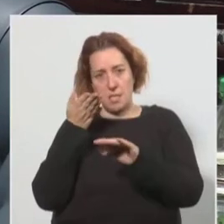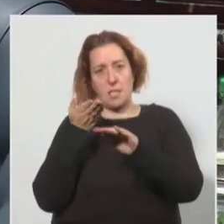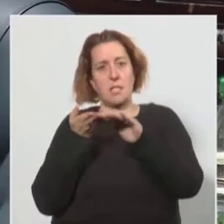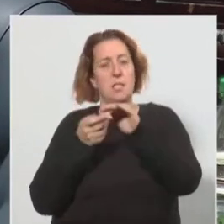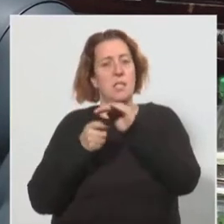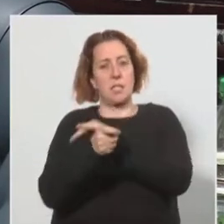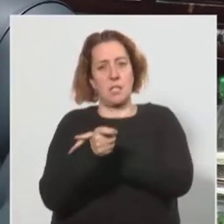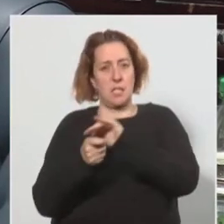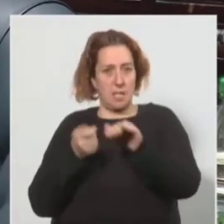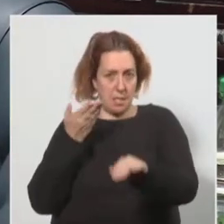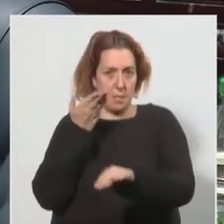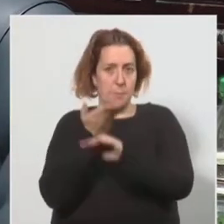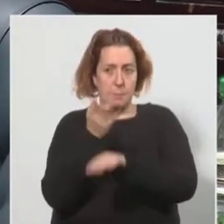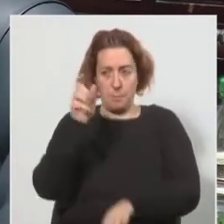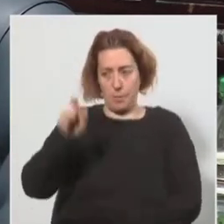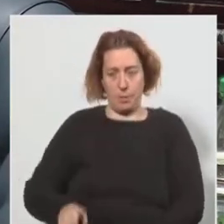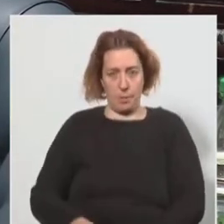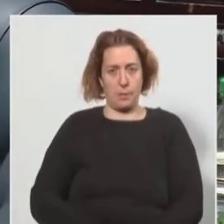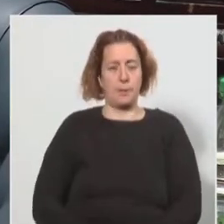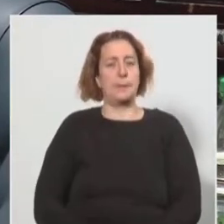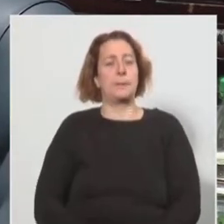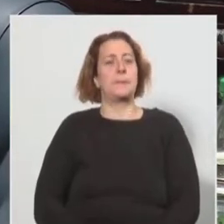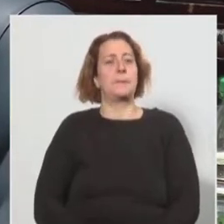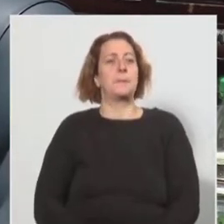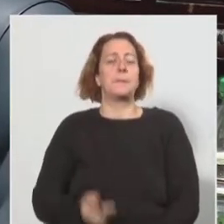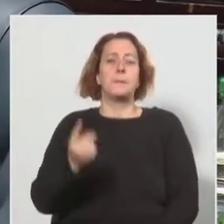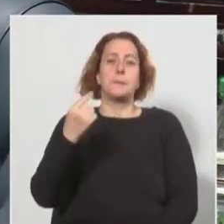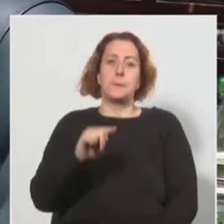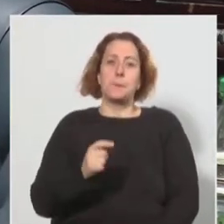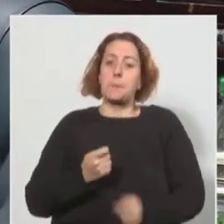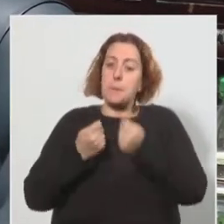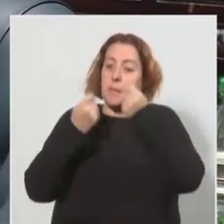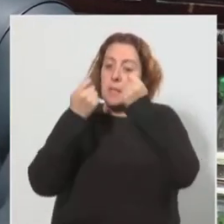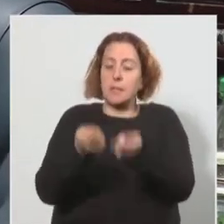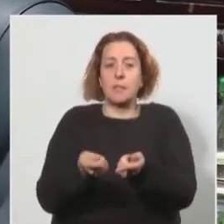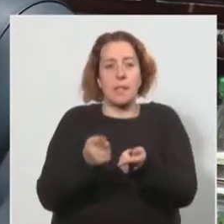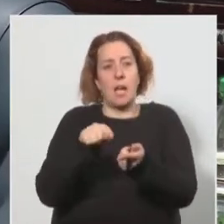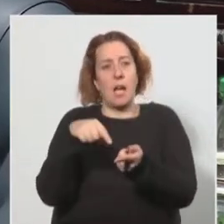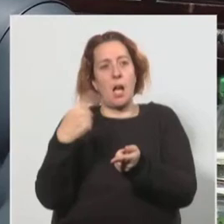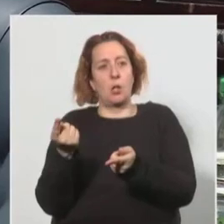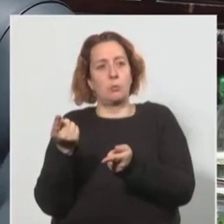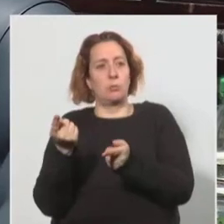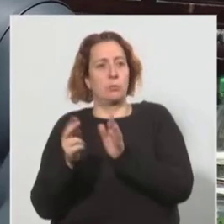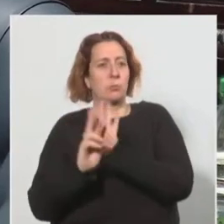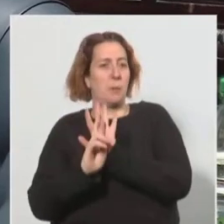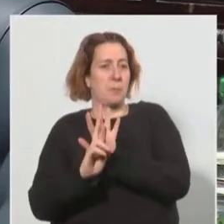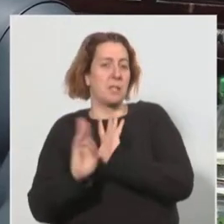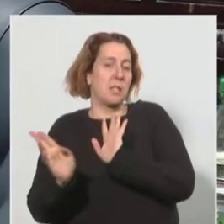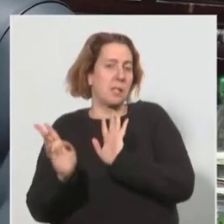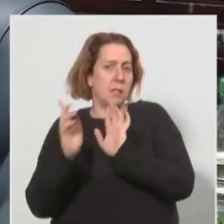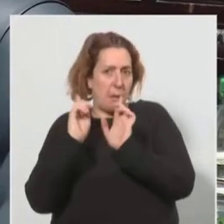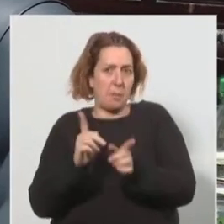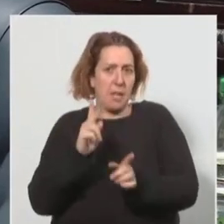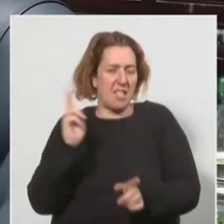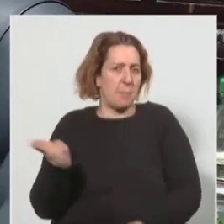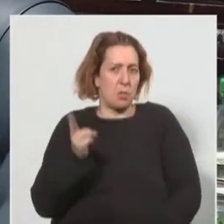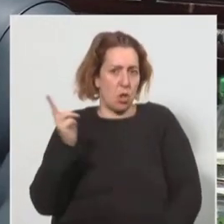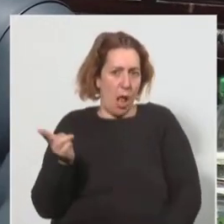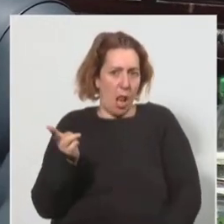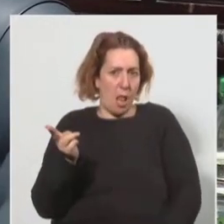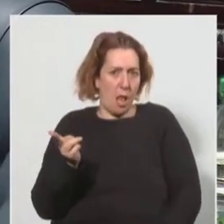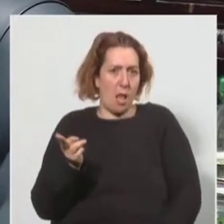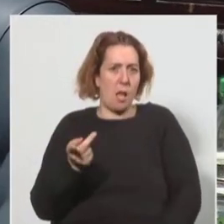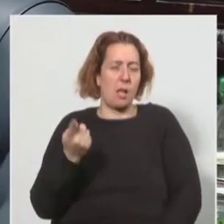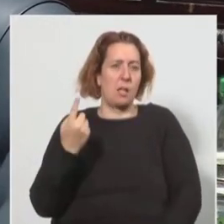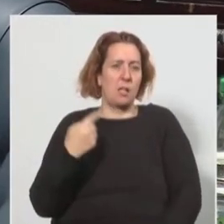solicitante. Por otra parte, según sabemos, la entrega del pasaporte en mano a un apoderado es un mecanismo excepcional para el